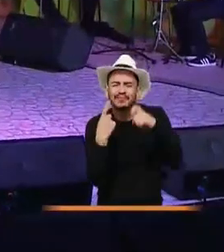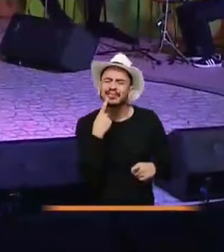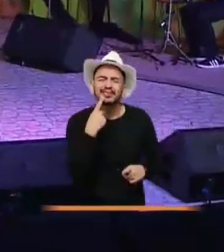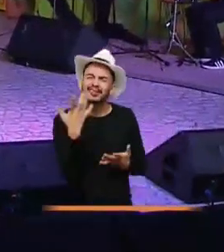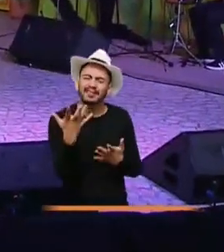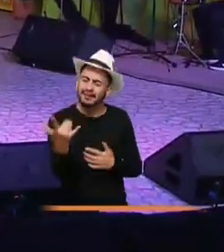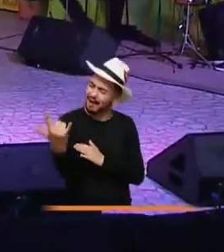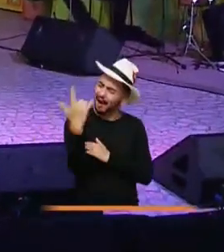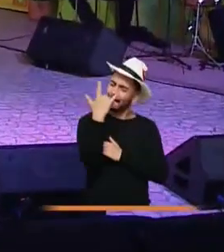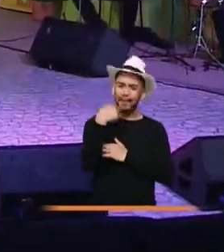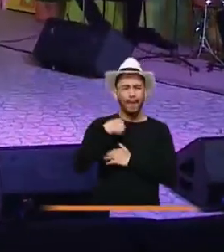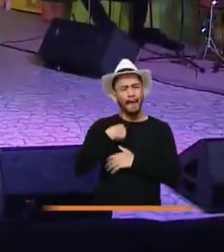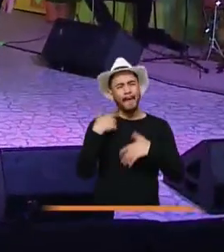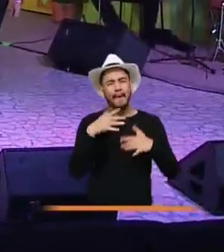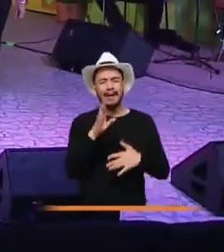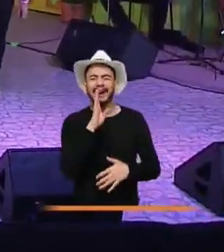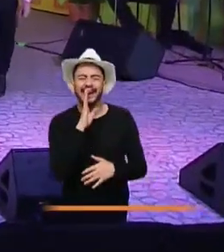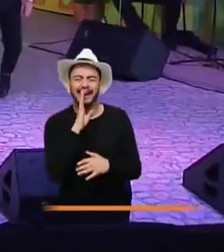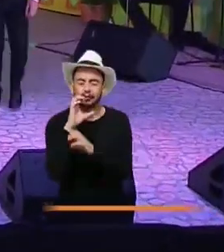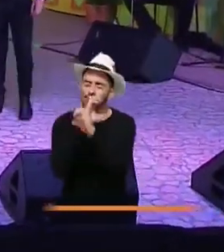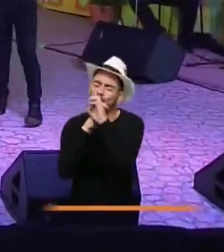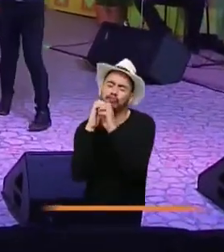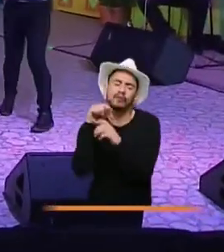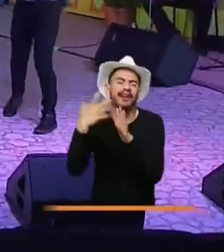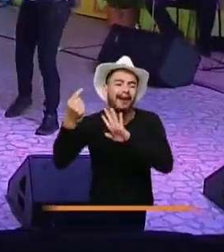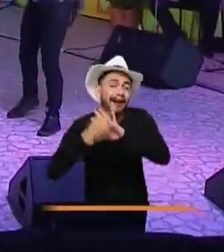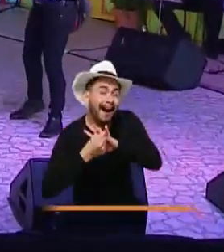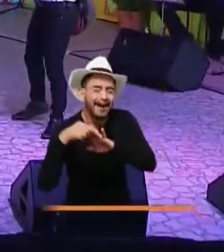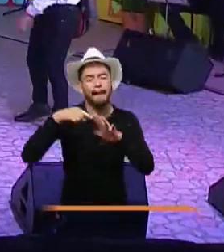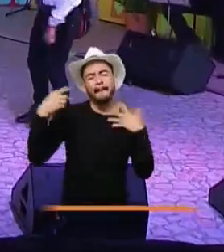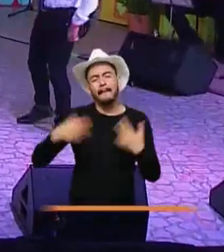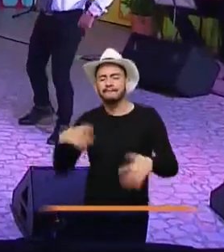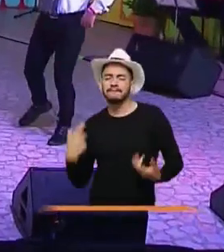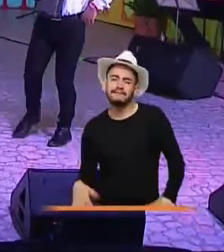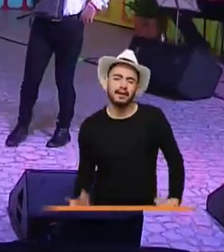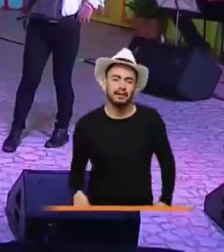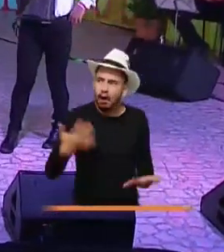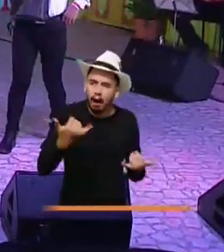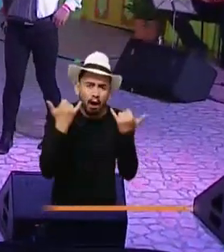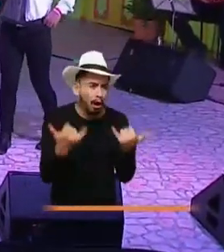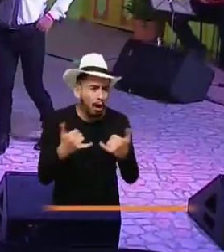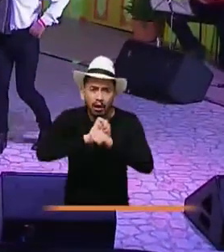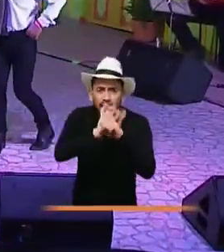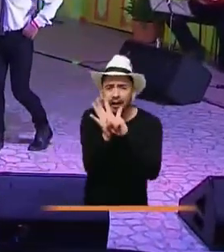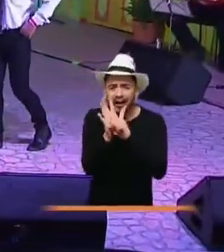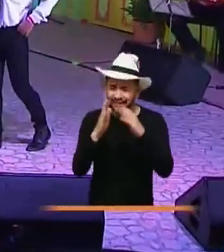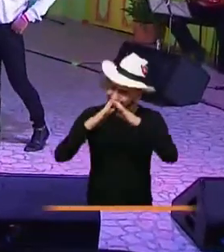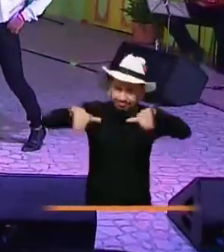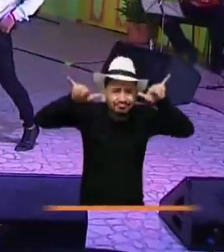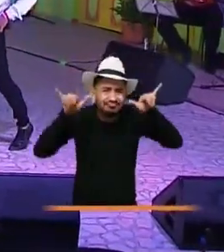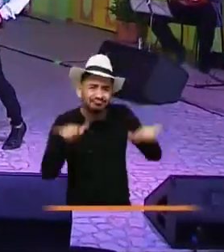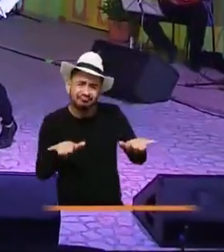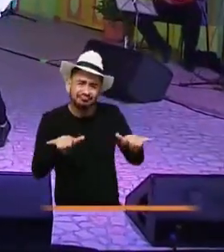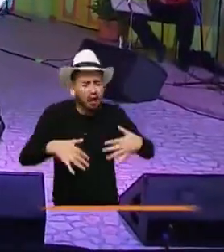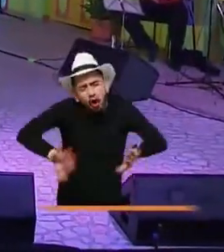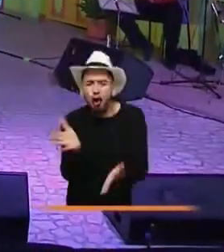y me ves a mi señora ya mí en esta cuarentena que comía pollo